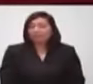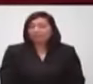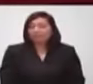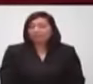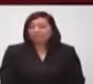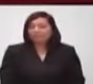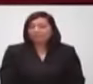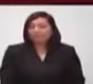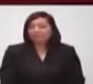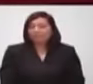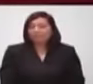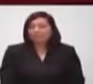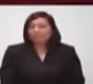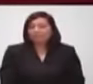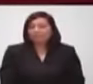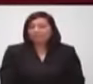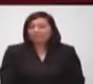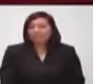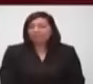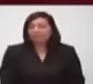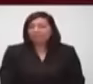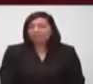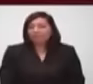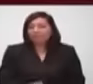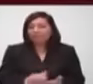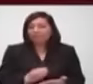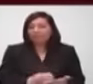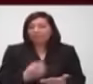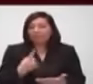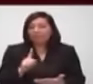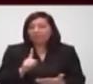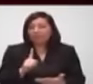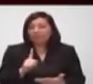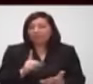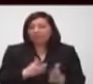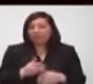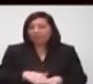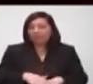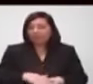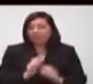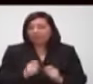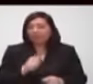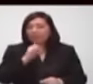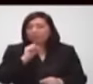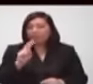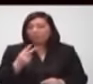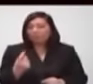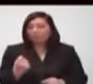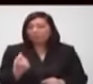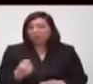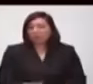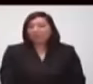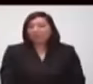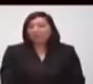Para que conteste. Sí. El contrato señala que a partir del cierre financiero, que se da en diciembre del 2011, es